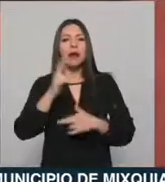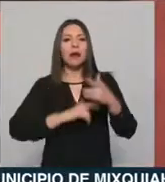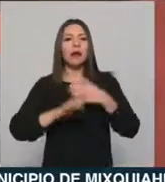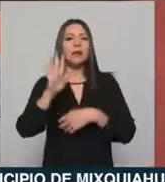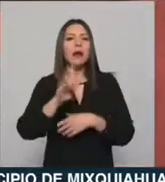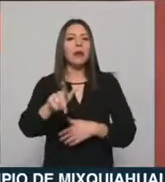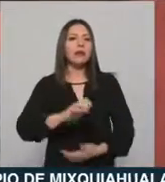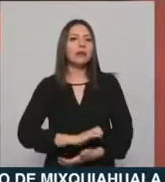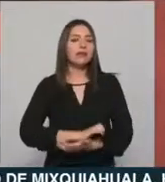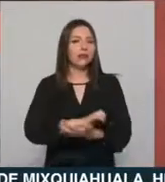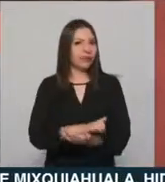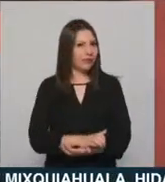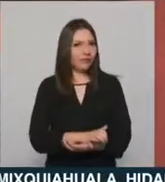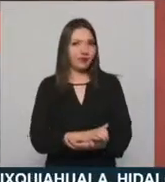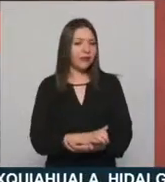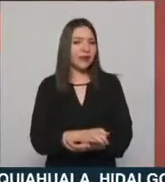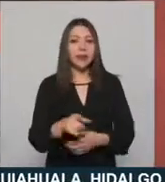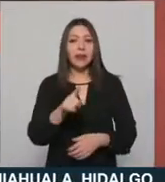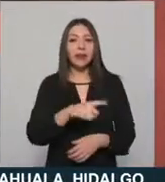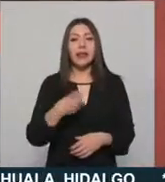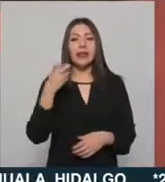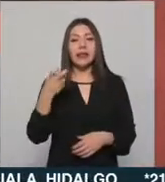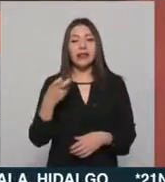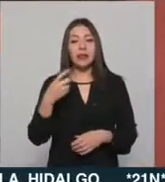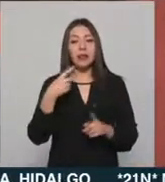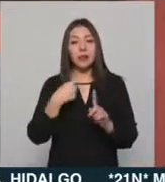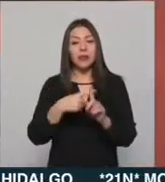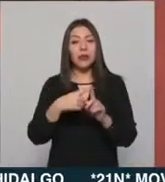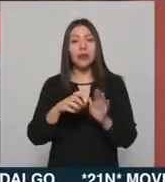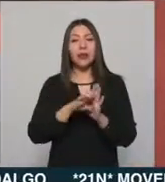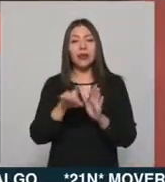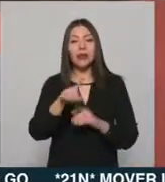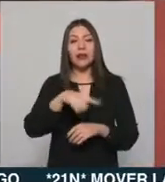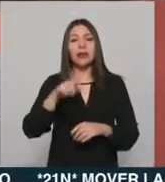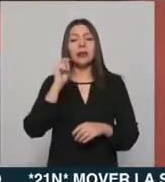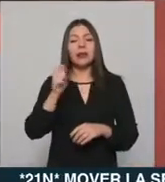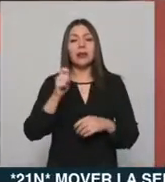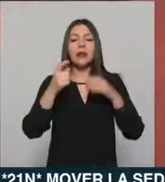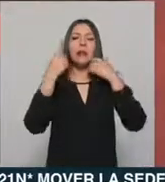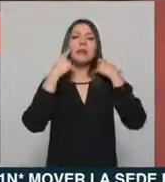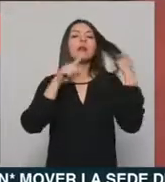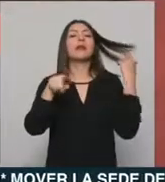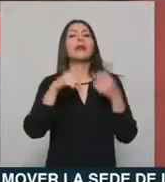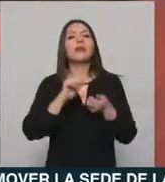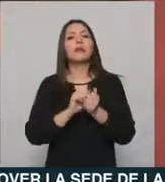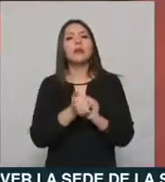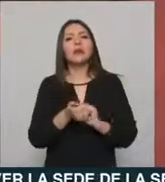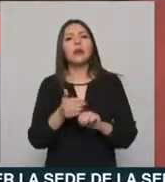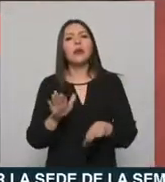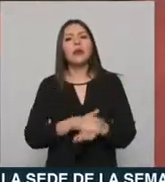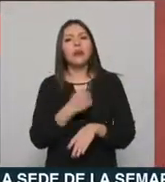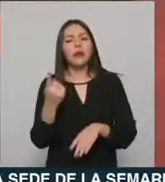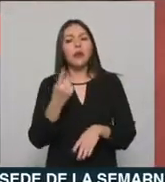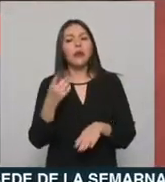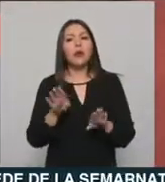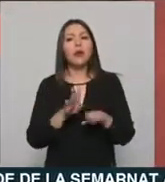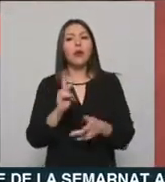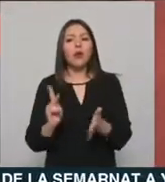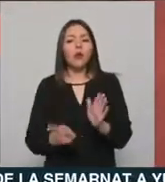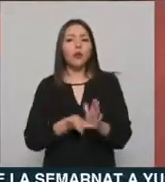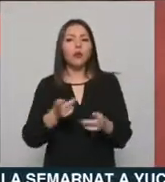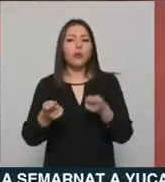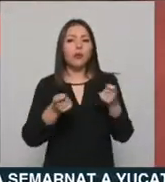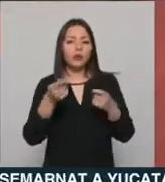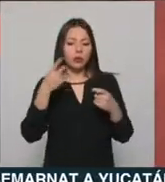algo que hemos señalado es que esta acción afirmativa lo que abría la puerta claramente es a que empezamos a cuestionar el control nuevamente